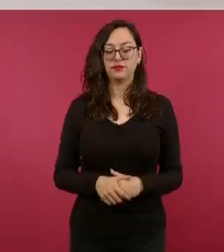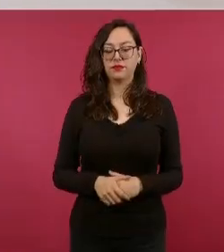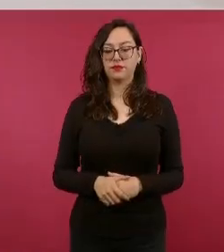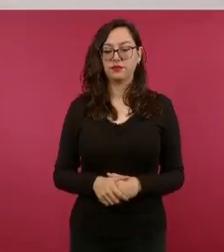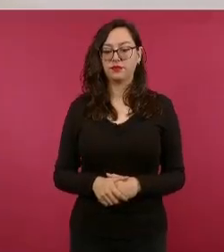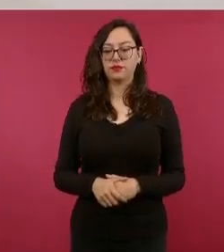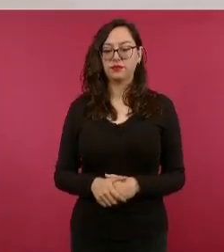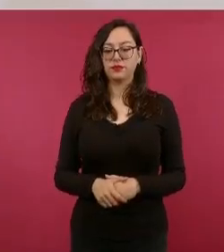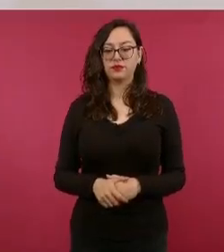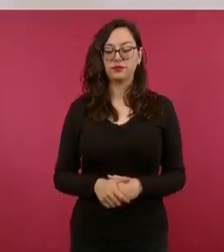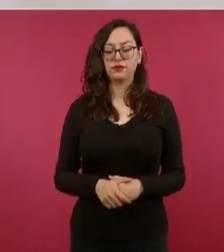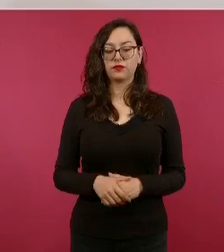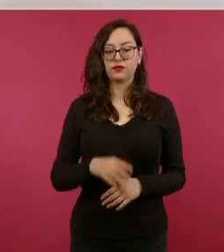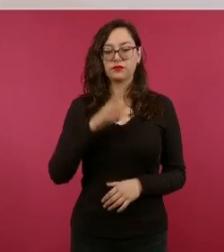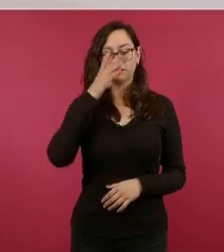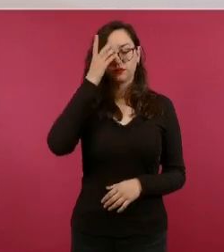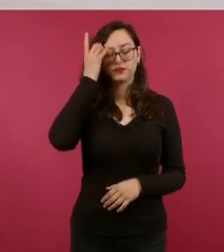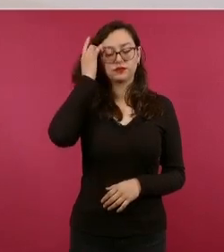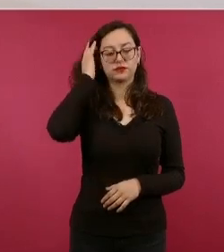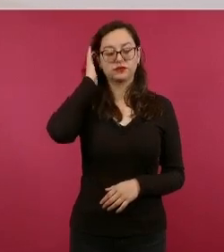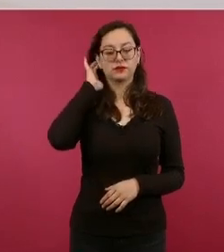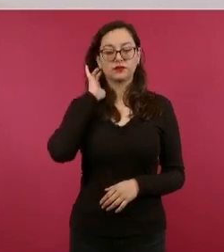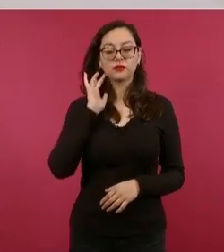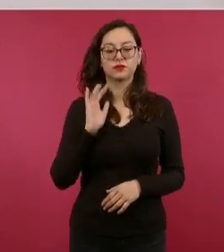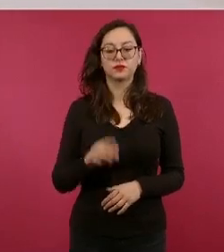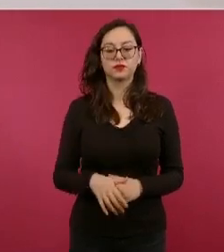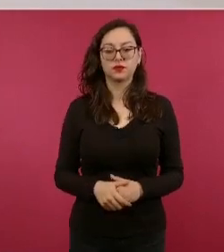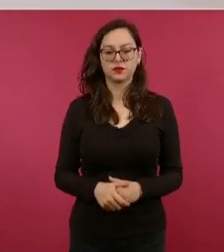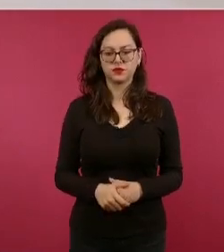hace como 3 años o 2,